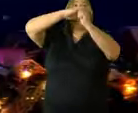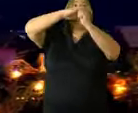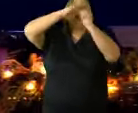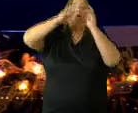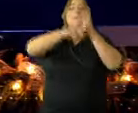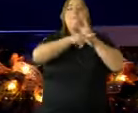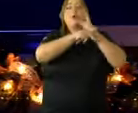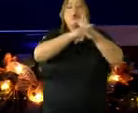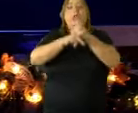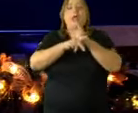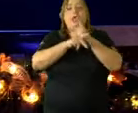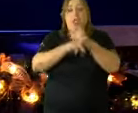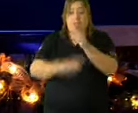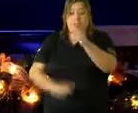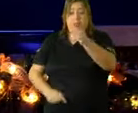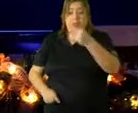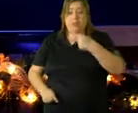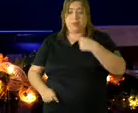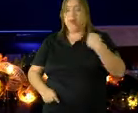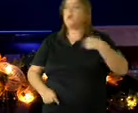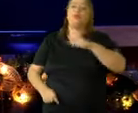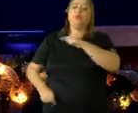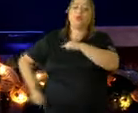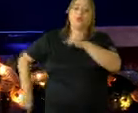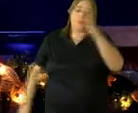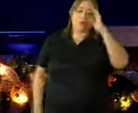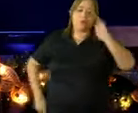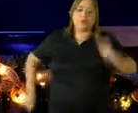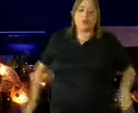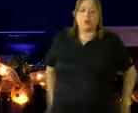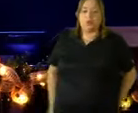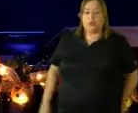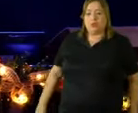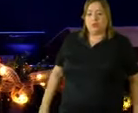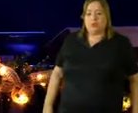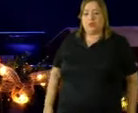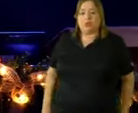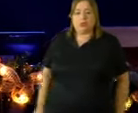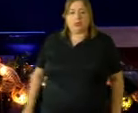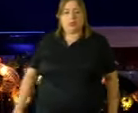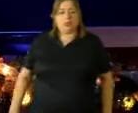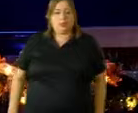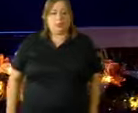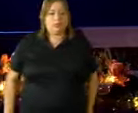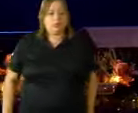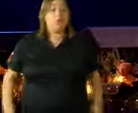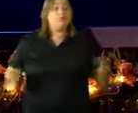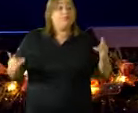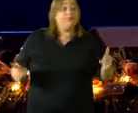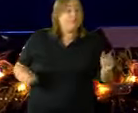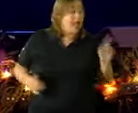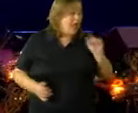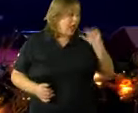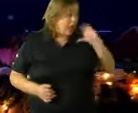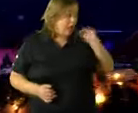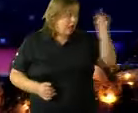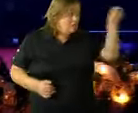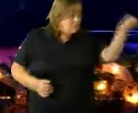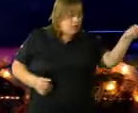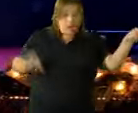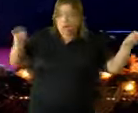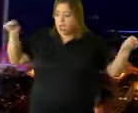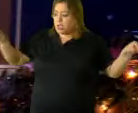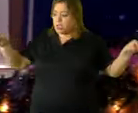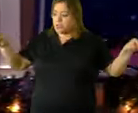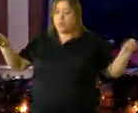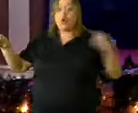nosotros. Nosotros, ¿cuál es la diferencia entonces entre usted y uno que está afuera? Tiene que haber una diferencia. Que los que confían